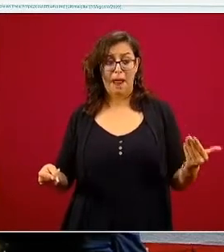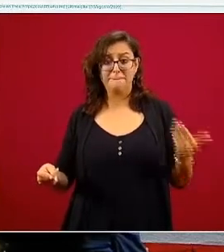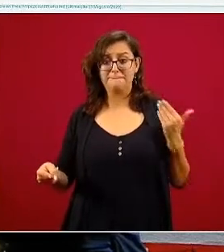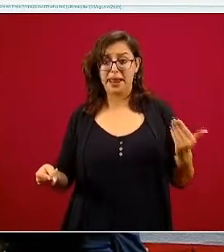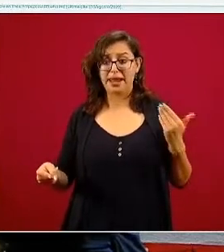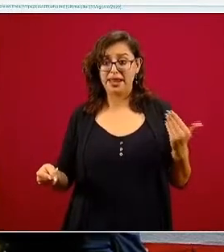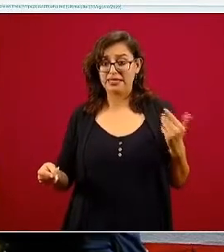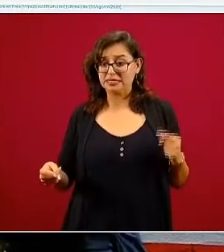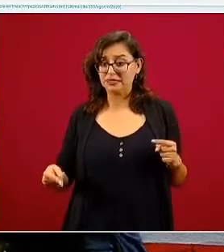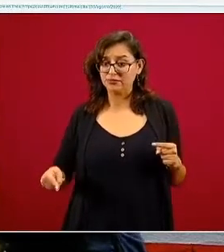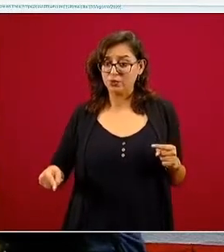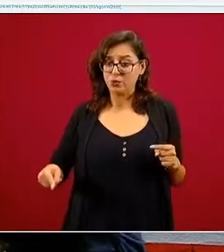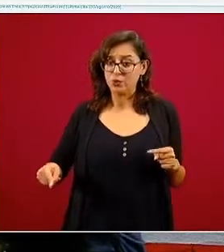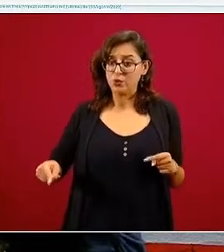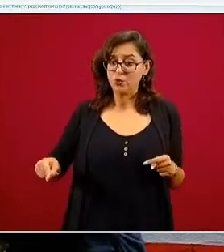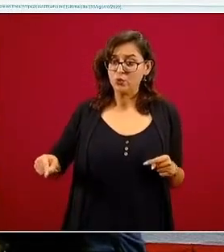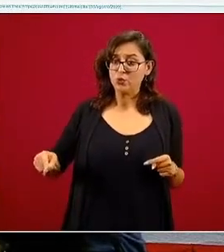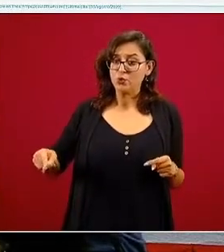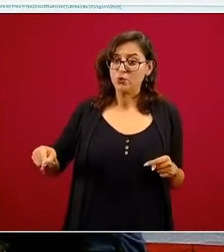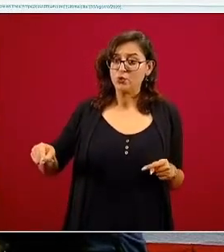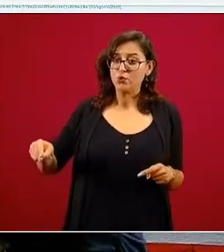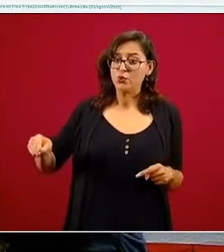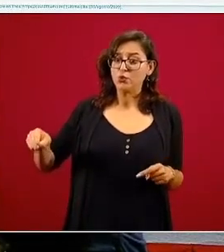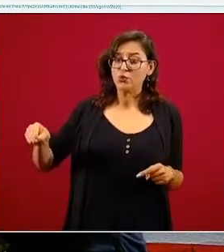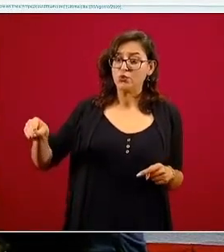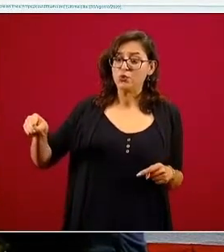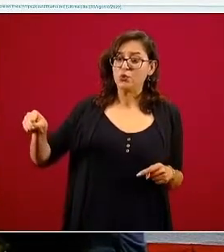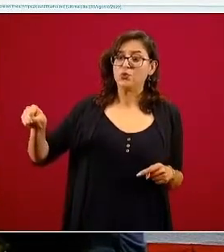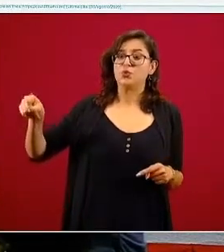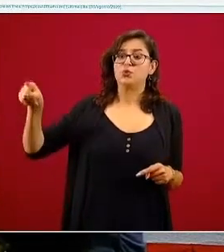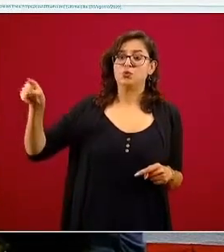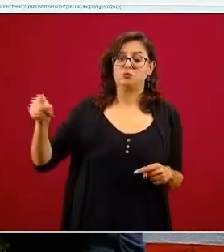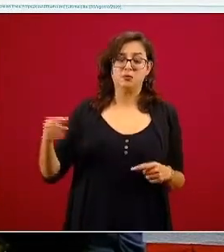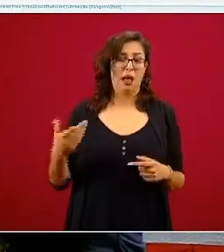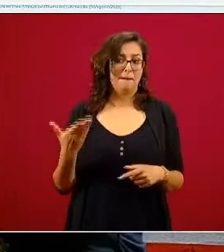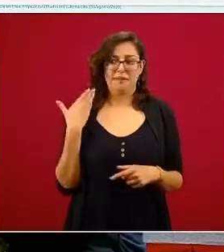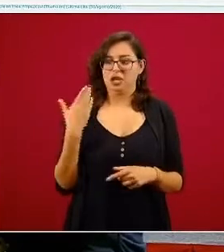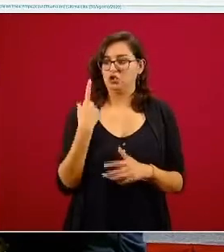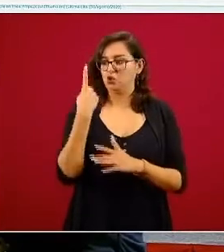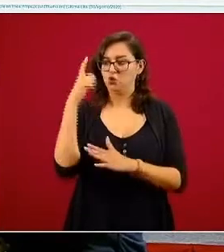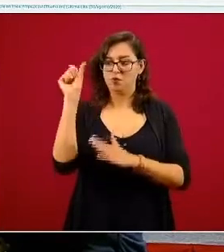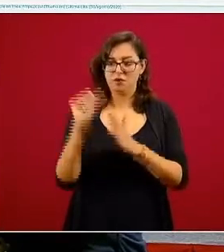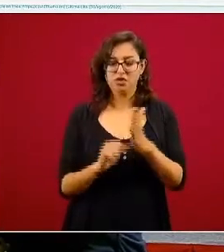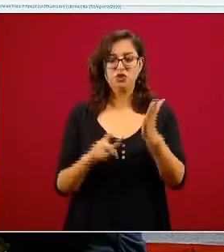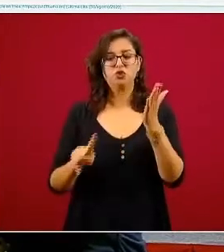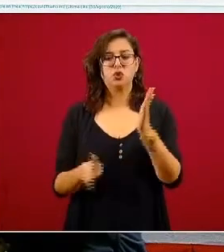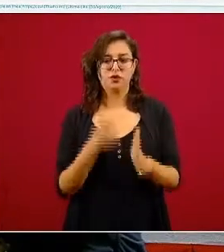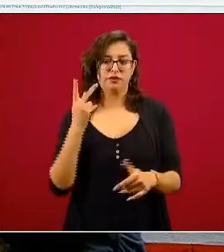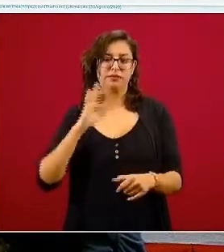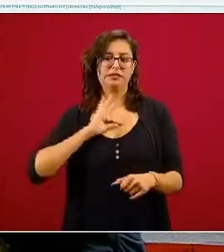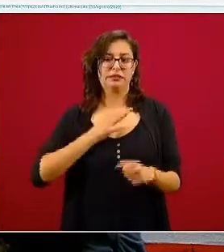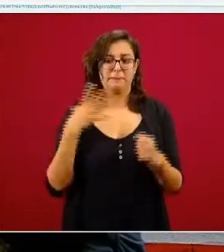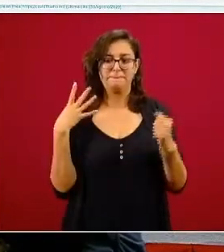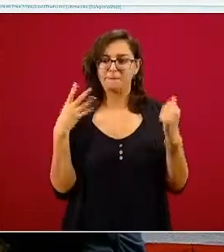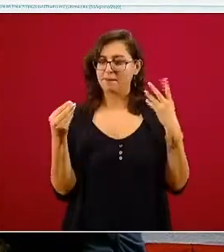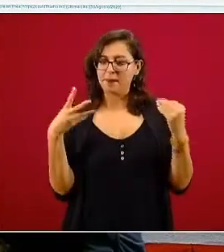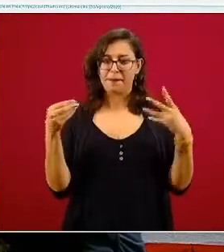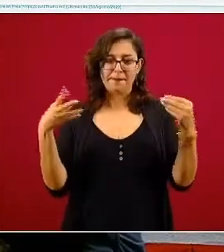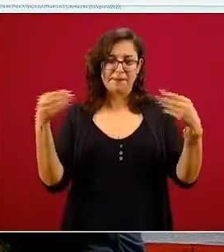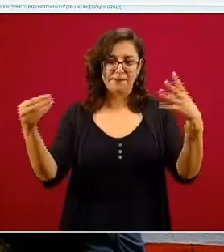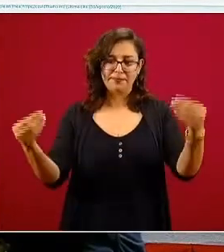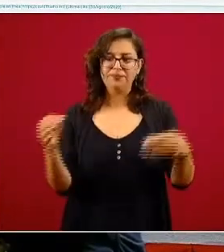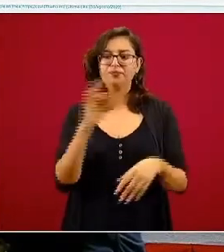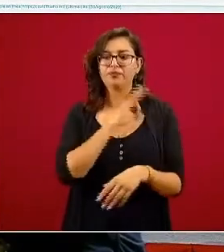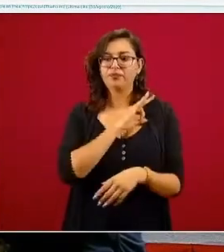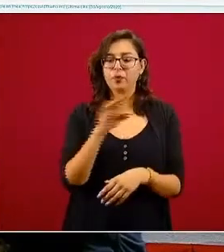último mes prácticamente Francia nuevamente inicia con una transmisión importante, llegando inclusive, si vemos